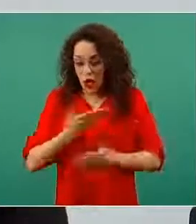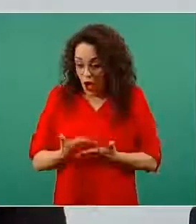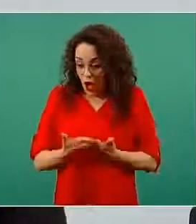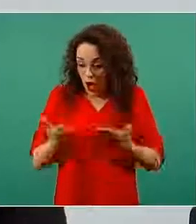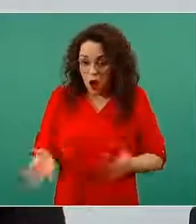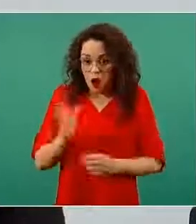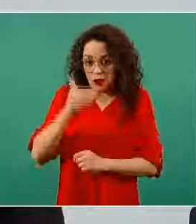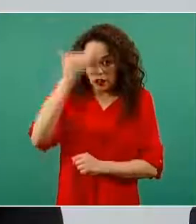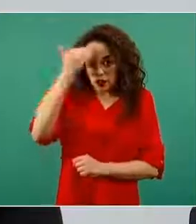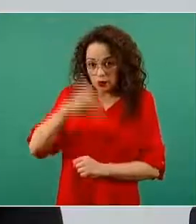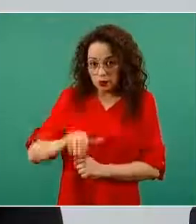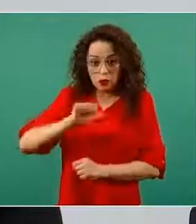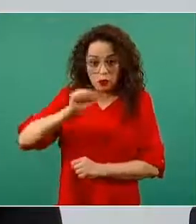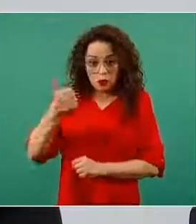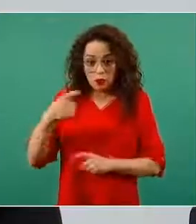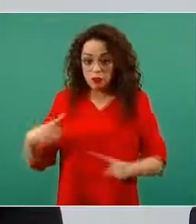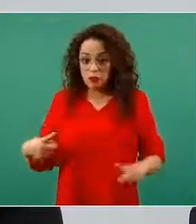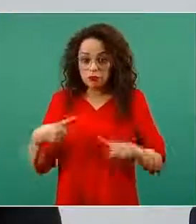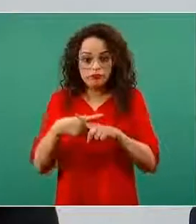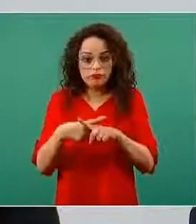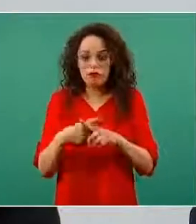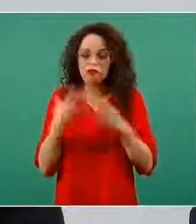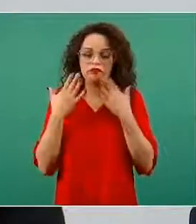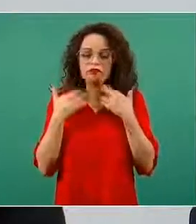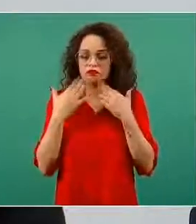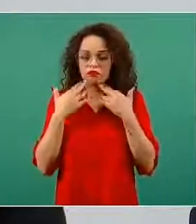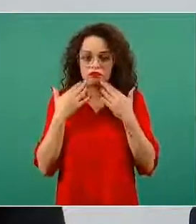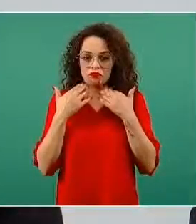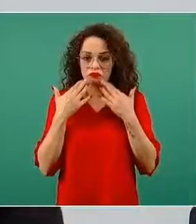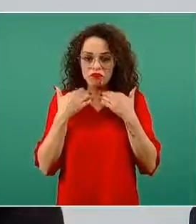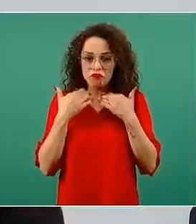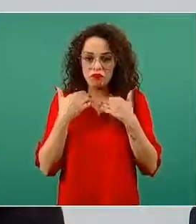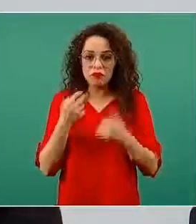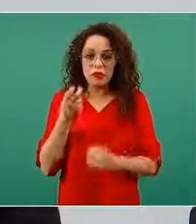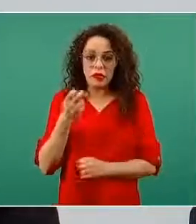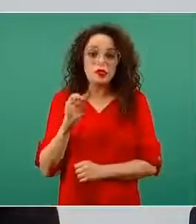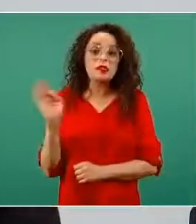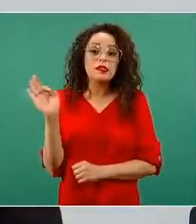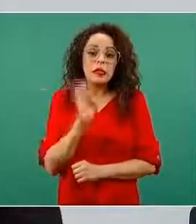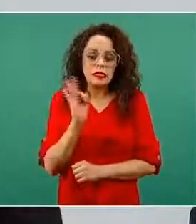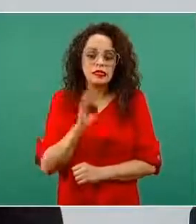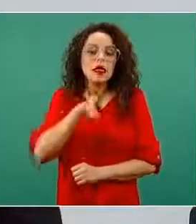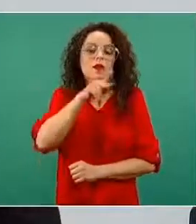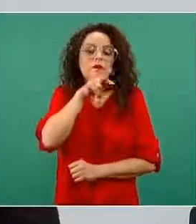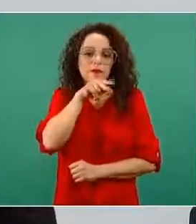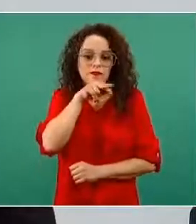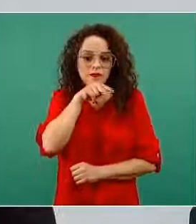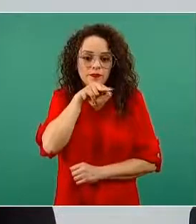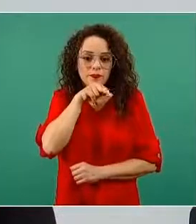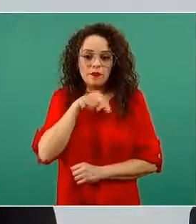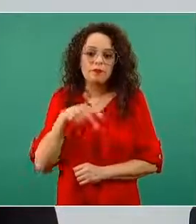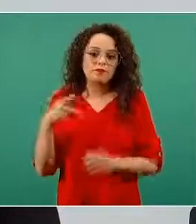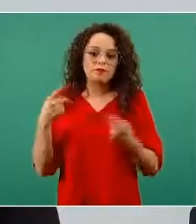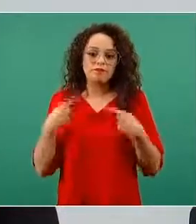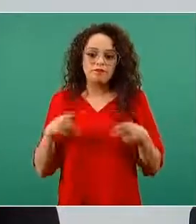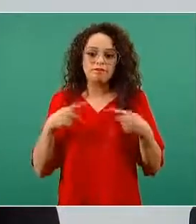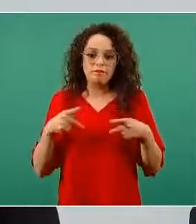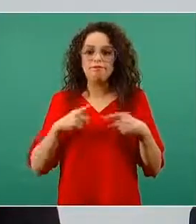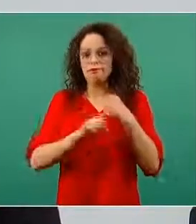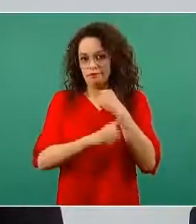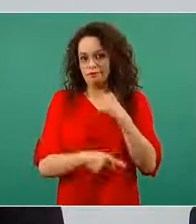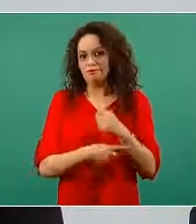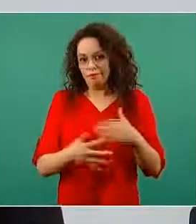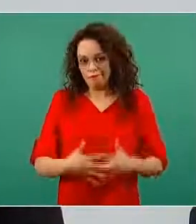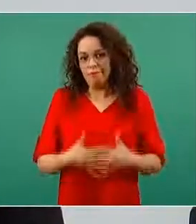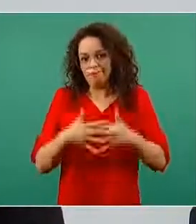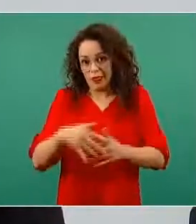no hay efectos teratogénicos de la vacuna, que es una de las posibles preocupaciones que tendría una persona